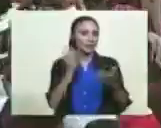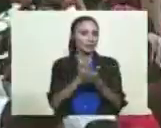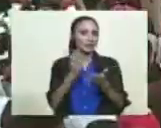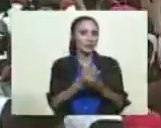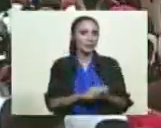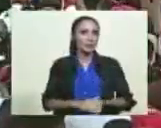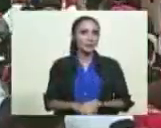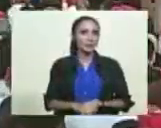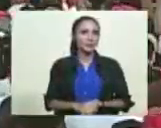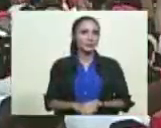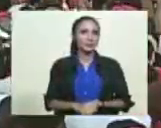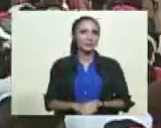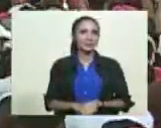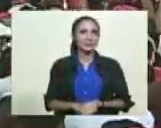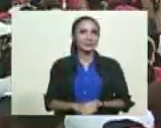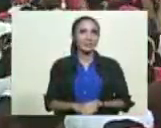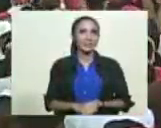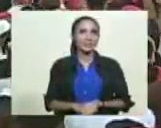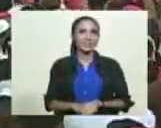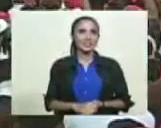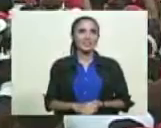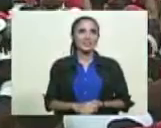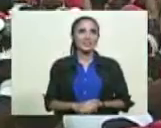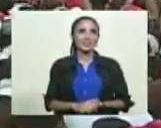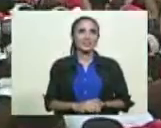Medio guarinei, dicen por allá.